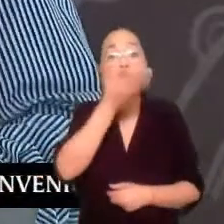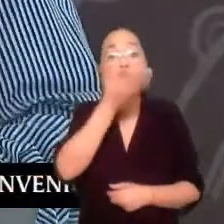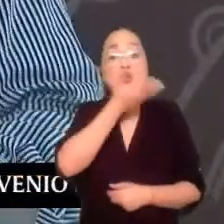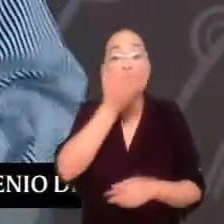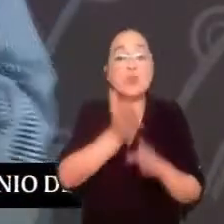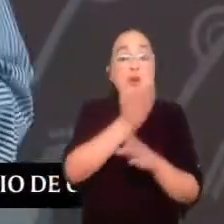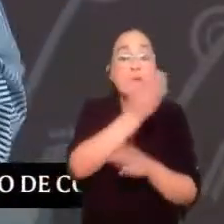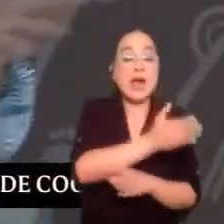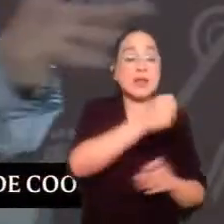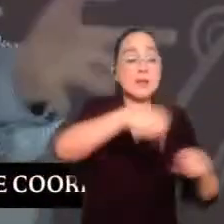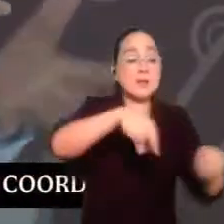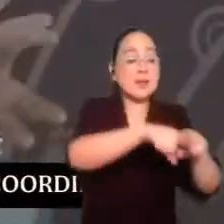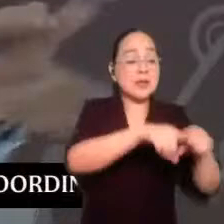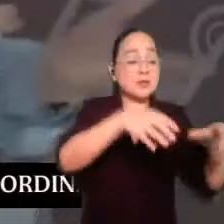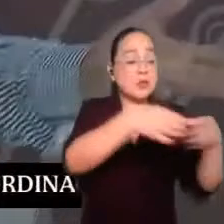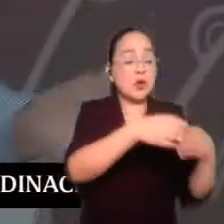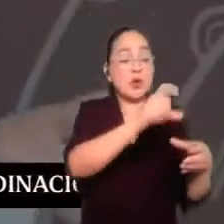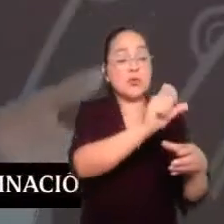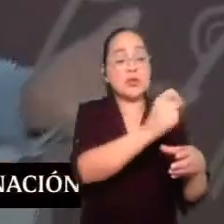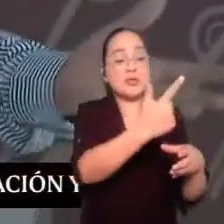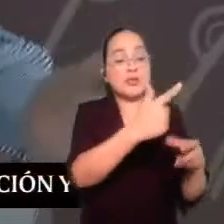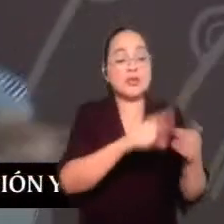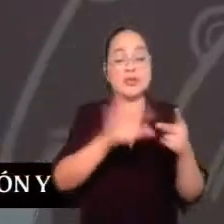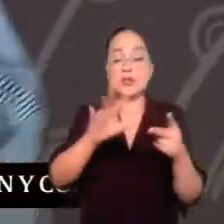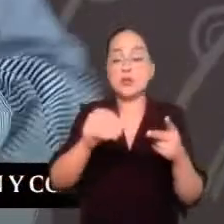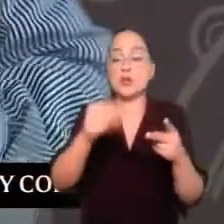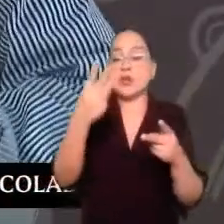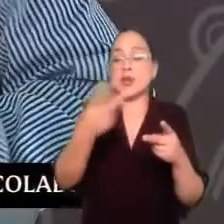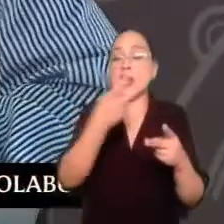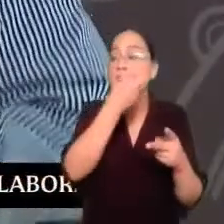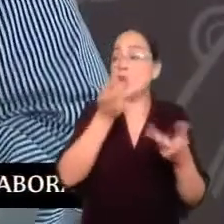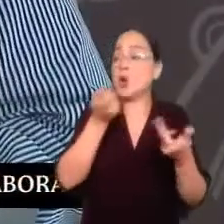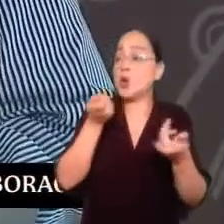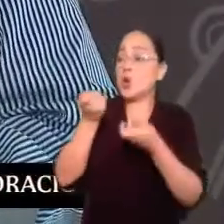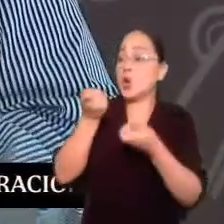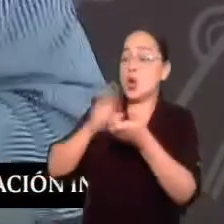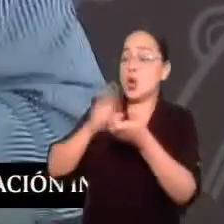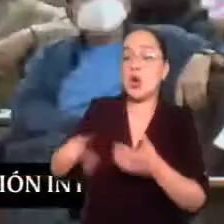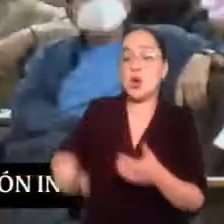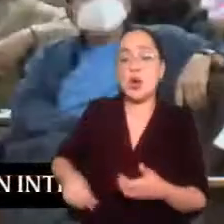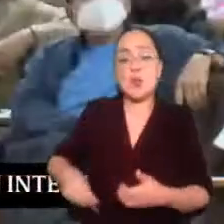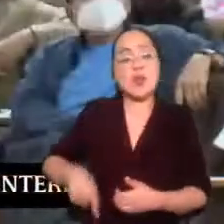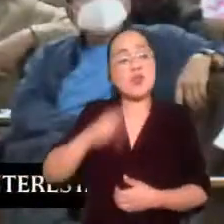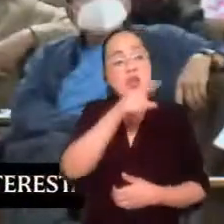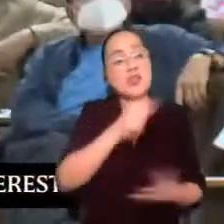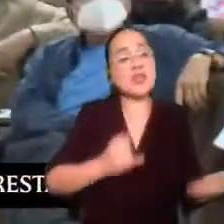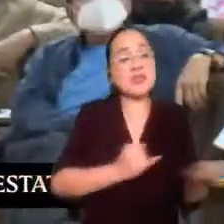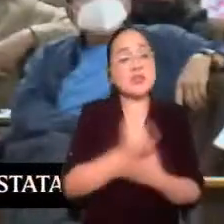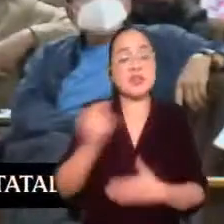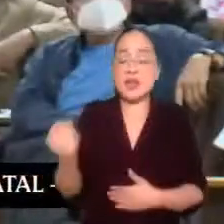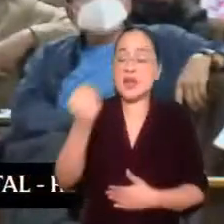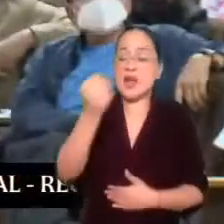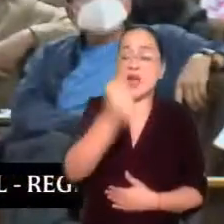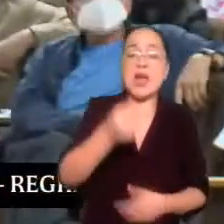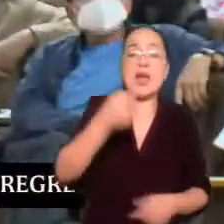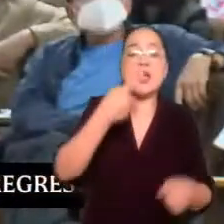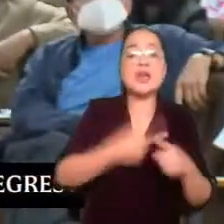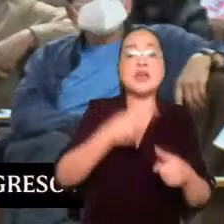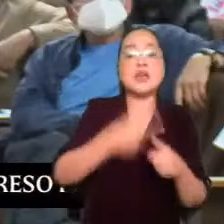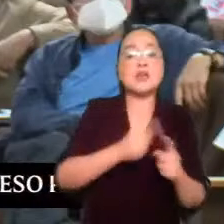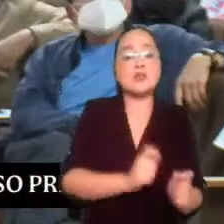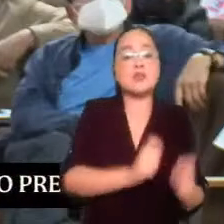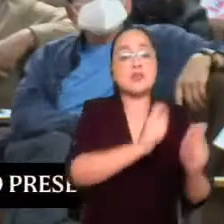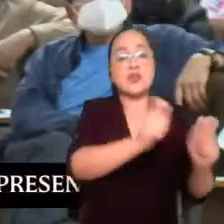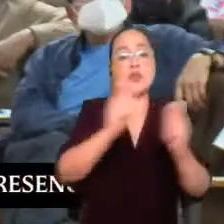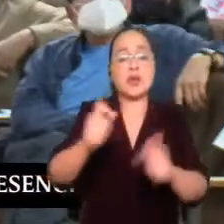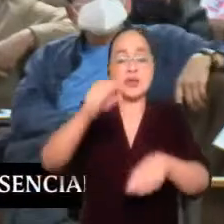y 27, pues eran los que gobernaban, eran los que estaban y disponían quién estaba repartiendo las horas en